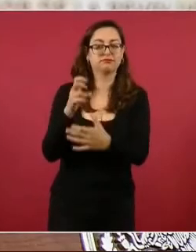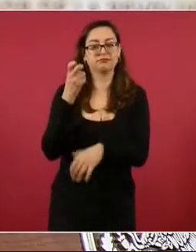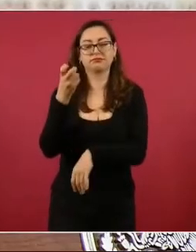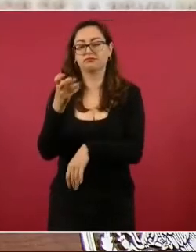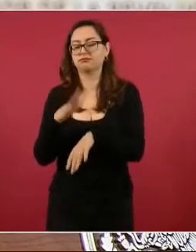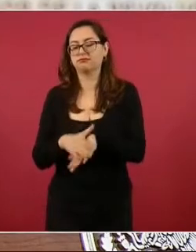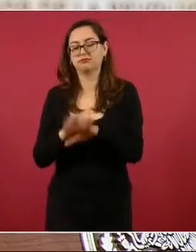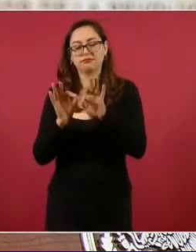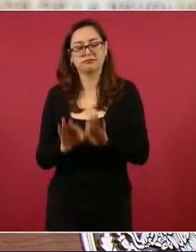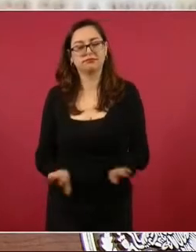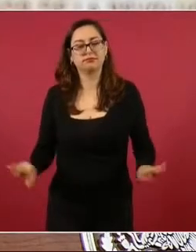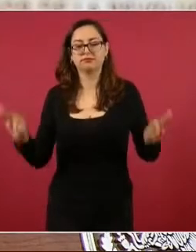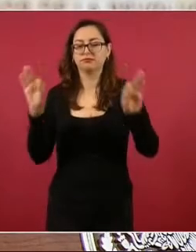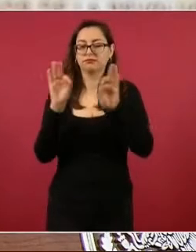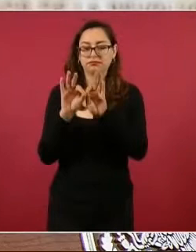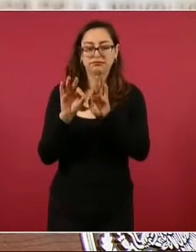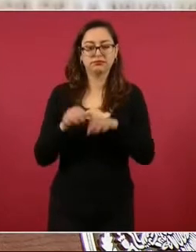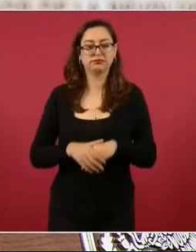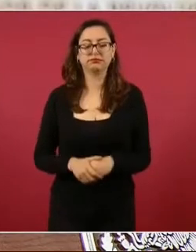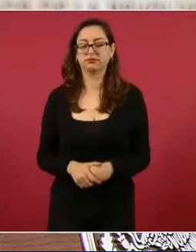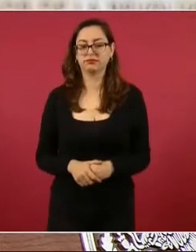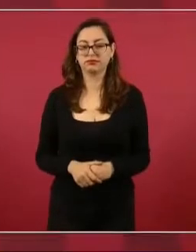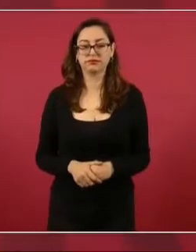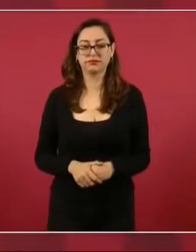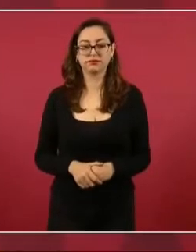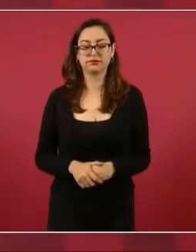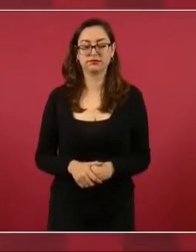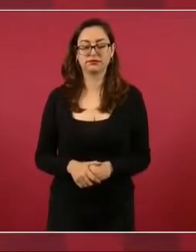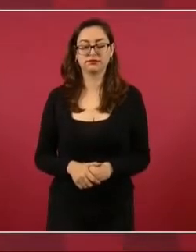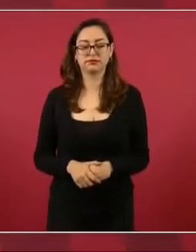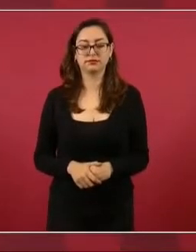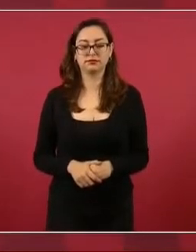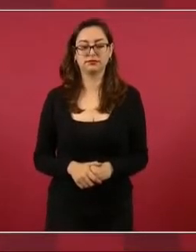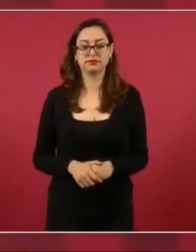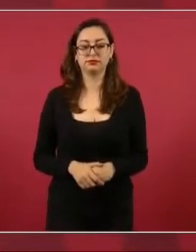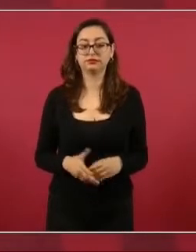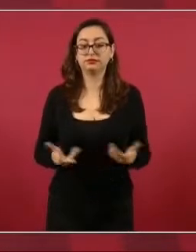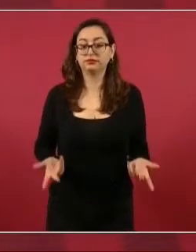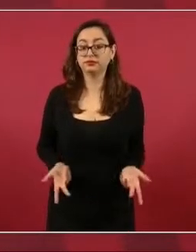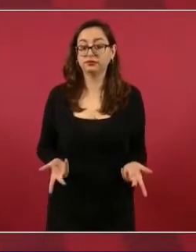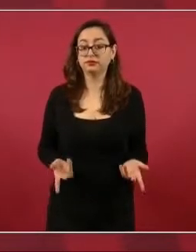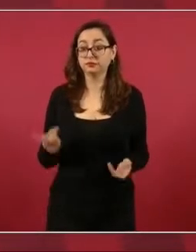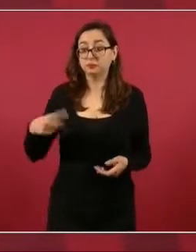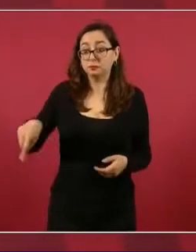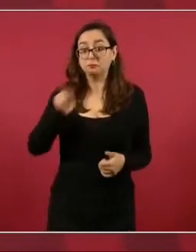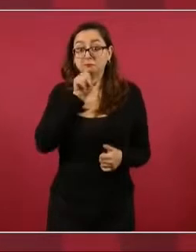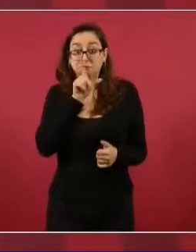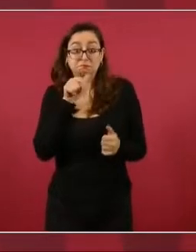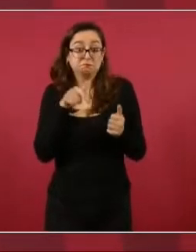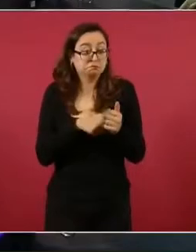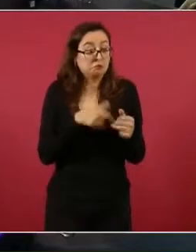Entonces, no es cierto de que no se esté dando información,